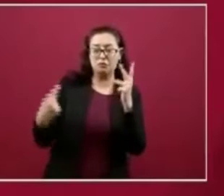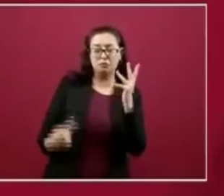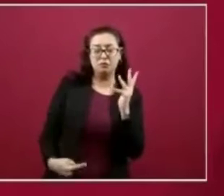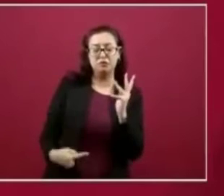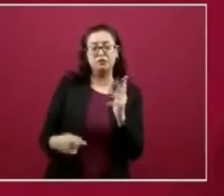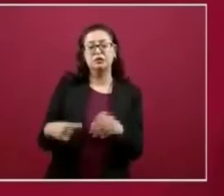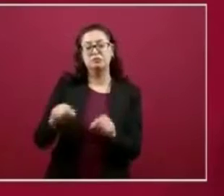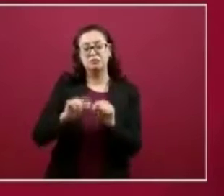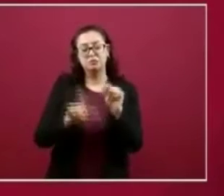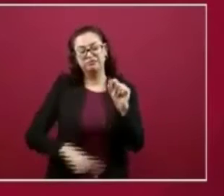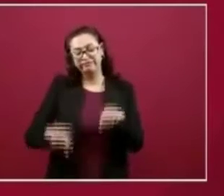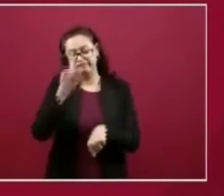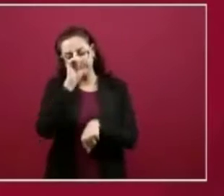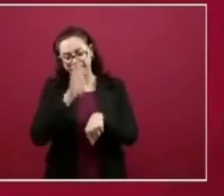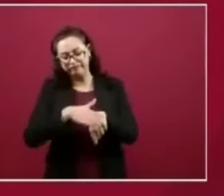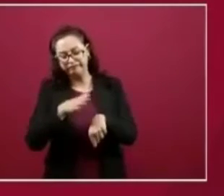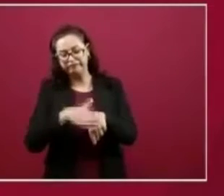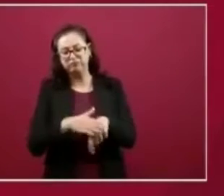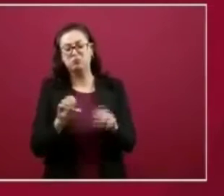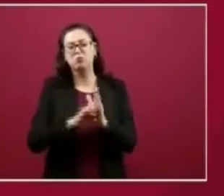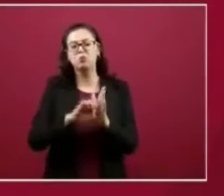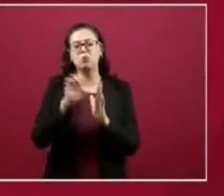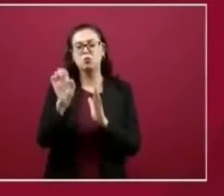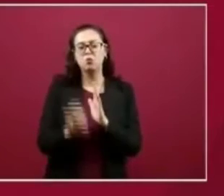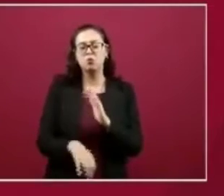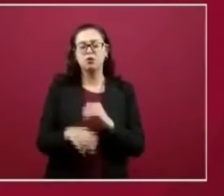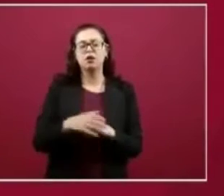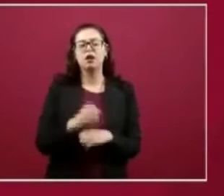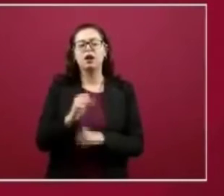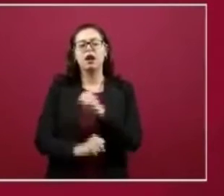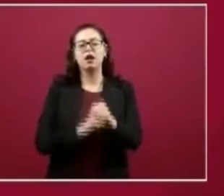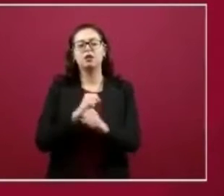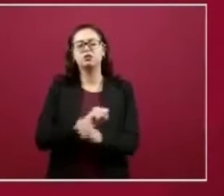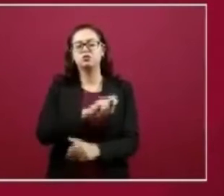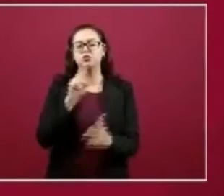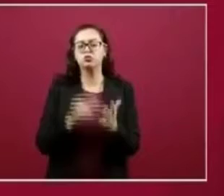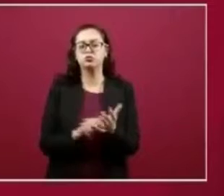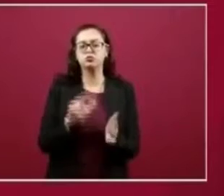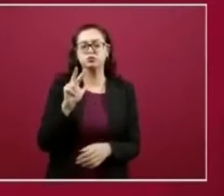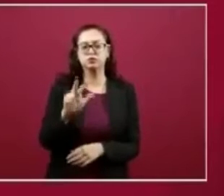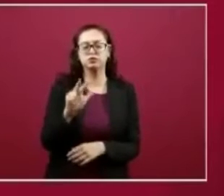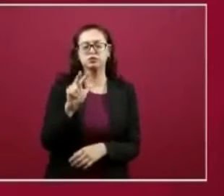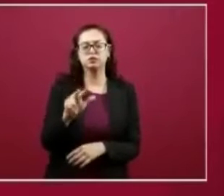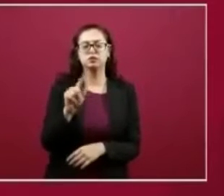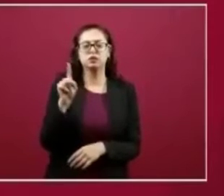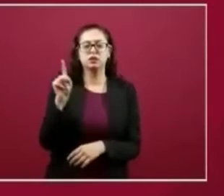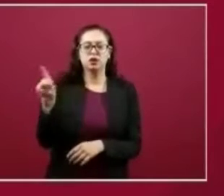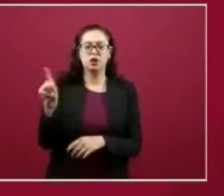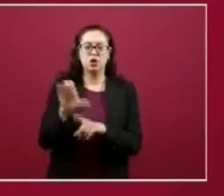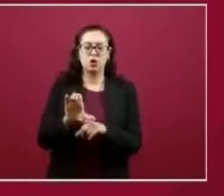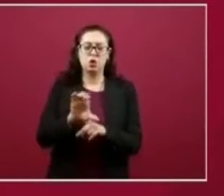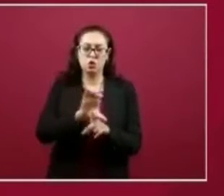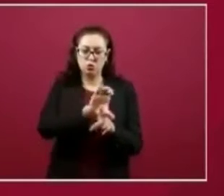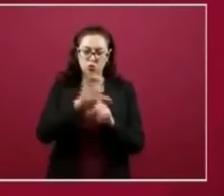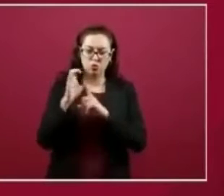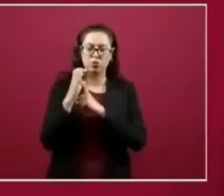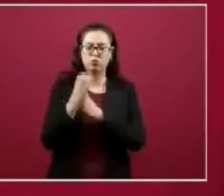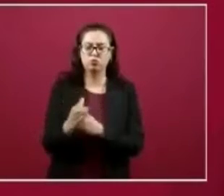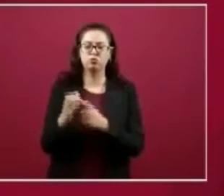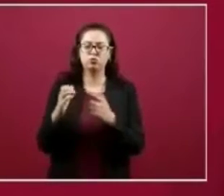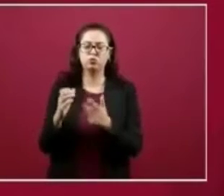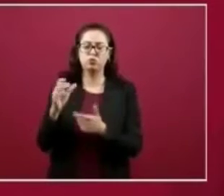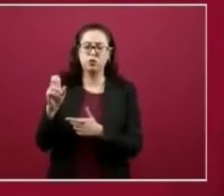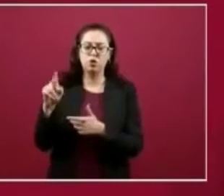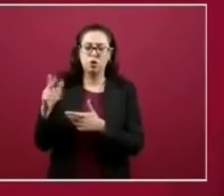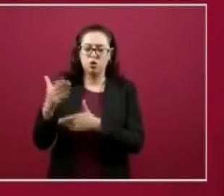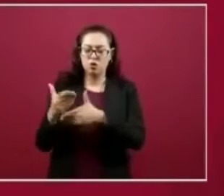hacia nuestro país. Por ejemplo, las que en el año 2018 el Comité de la Convención para la Eliminación